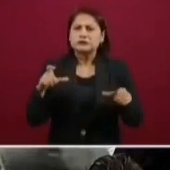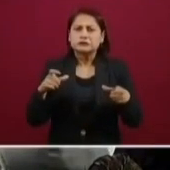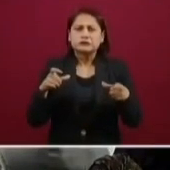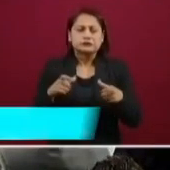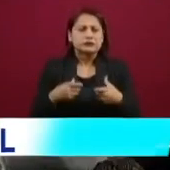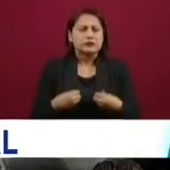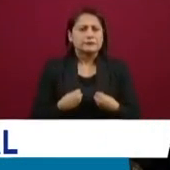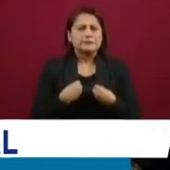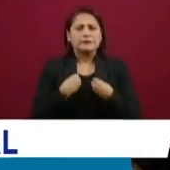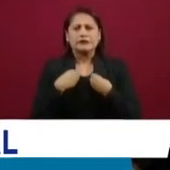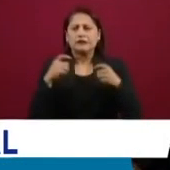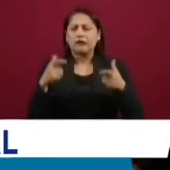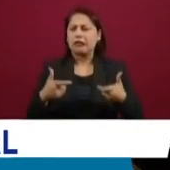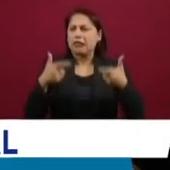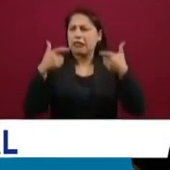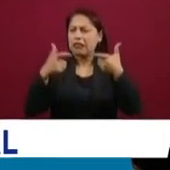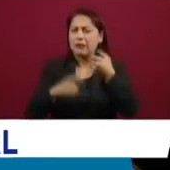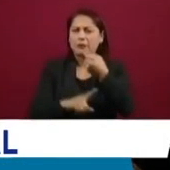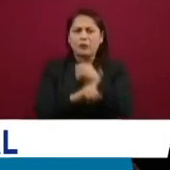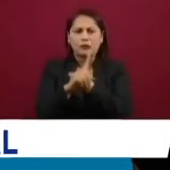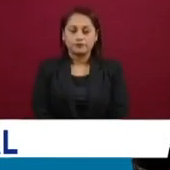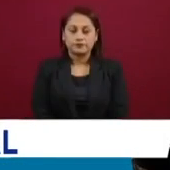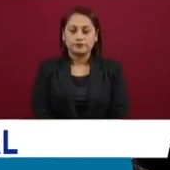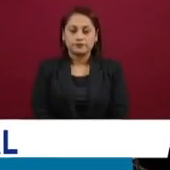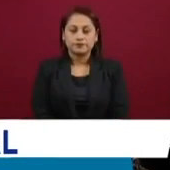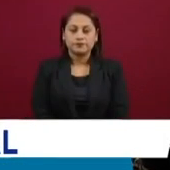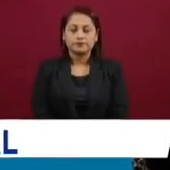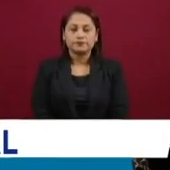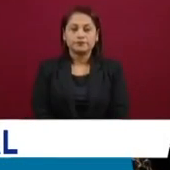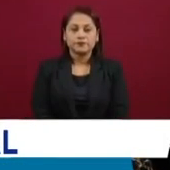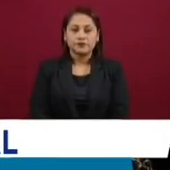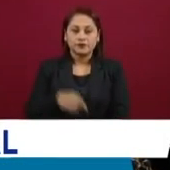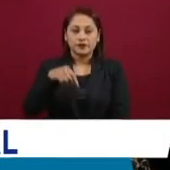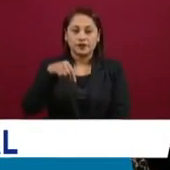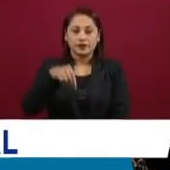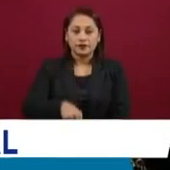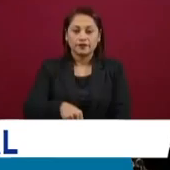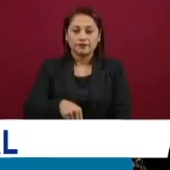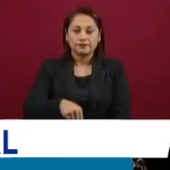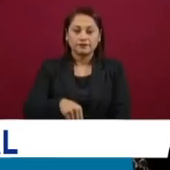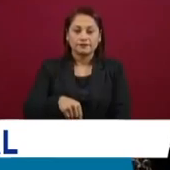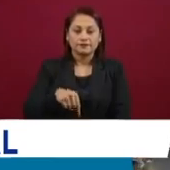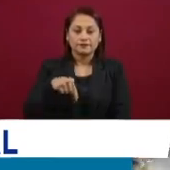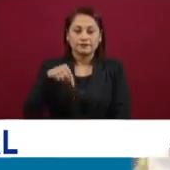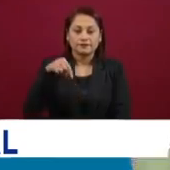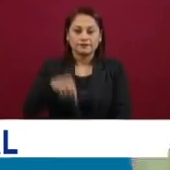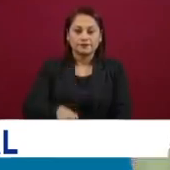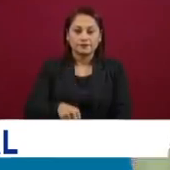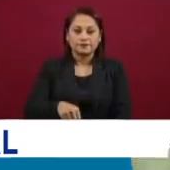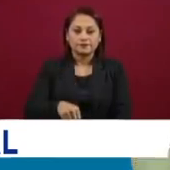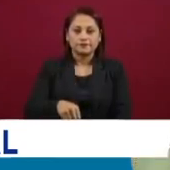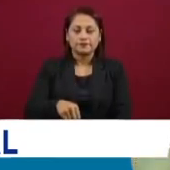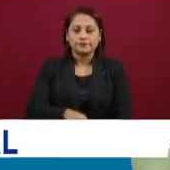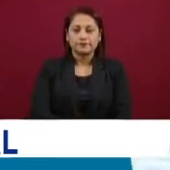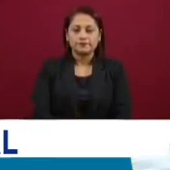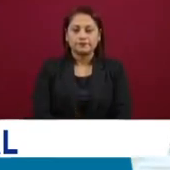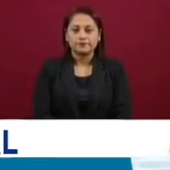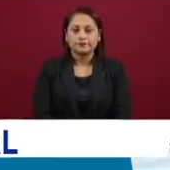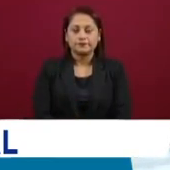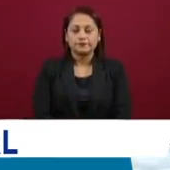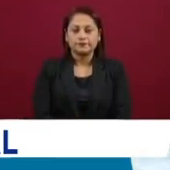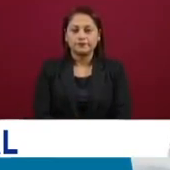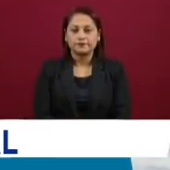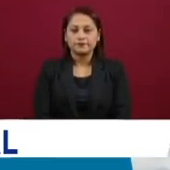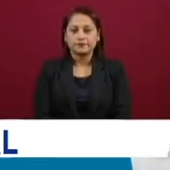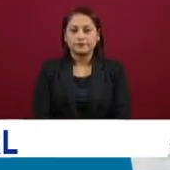esta campaña más que brindar información únicamente se trata de una convocatoria social para ir al rescate de jóvenes